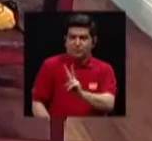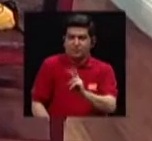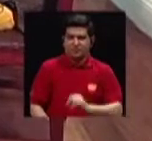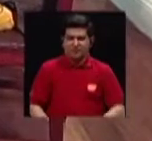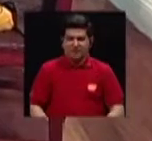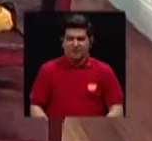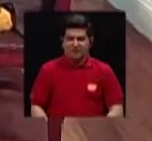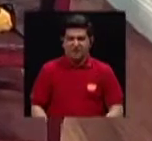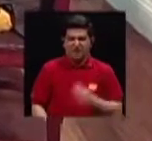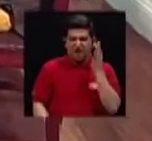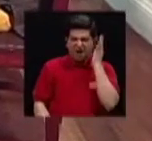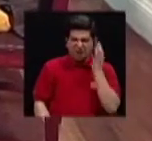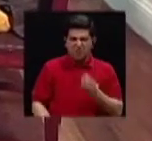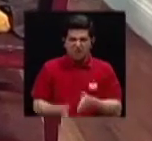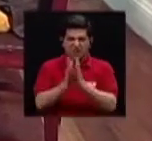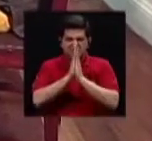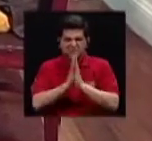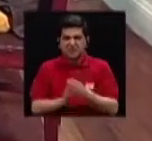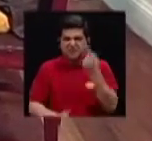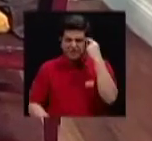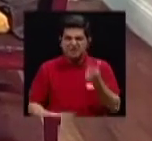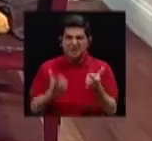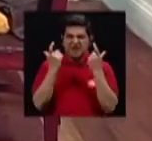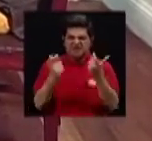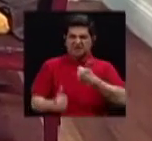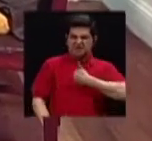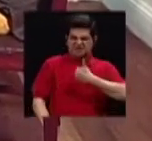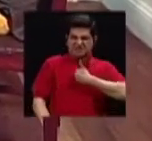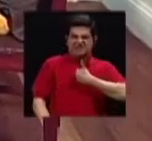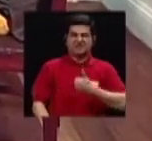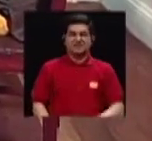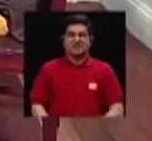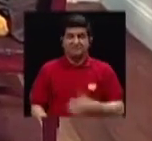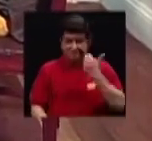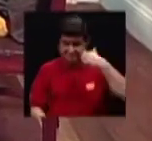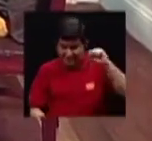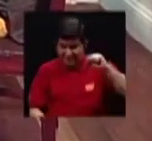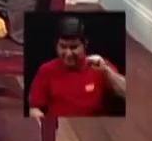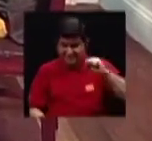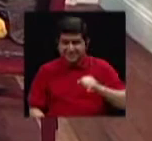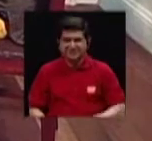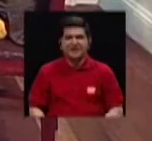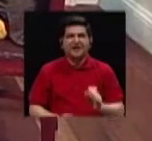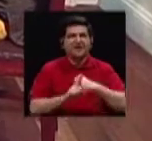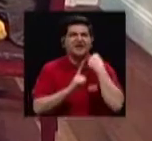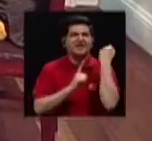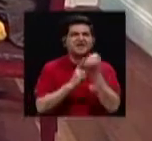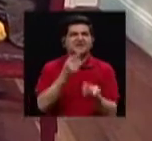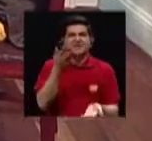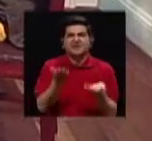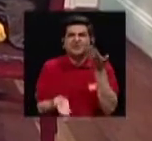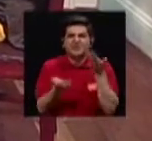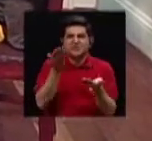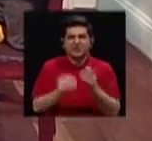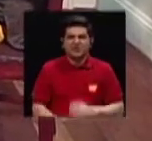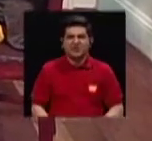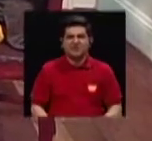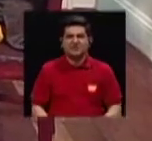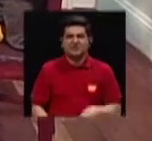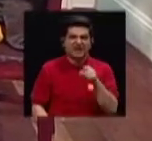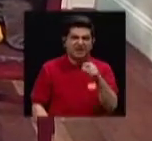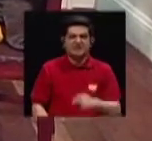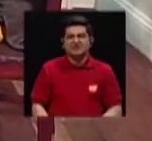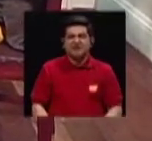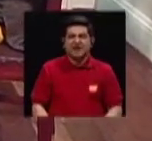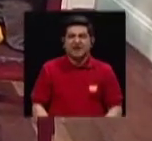las mujeres van a reclamar para enriquecerse ellas. Por venganza. Y por una serie de, digamos,